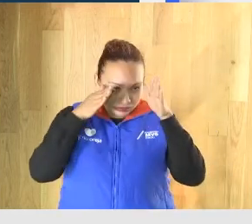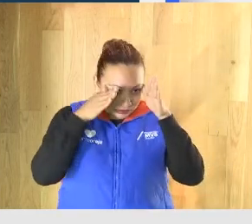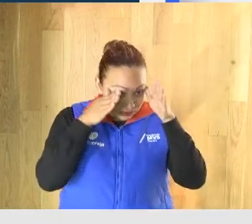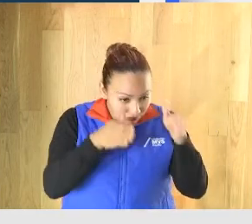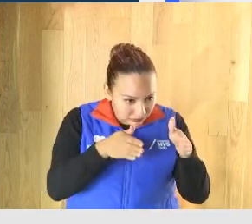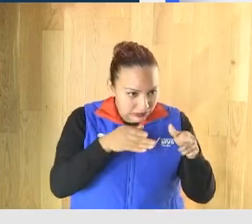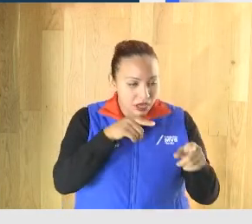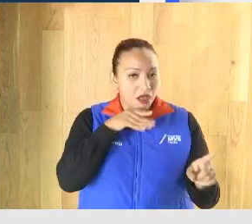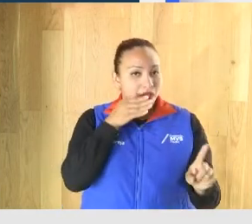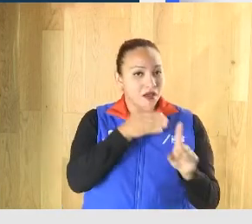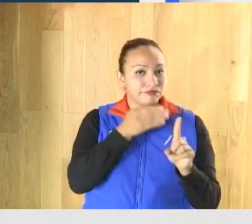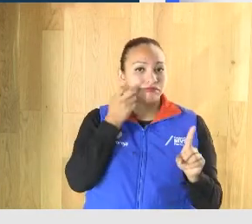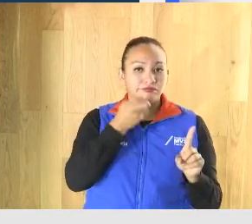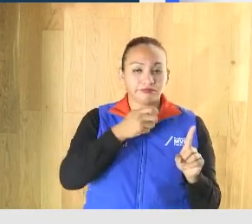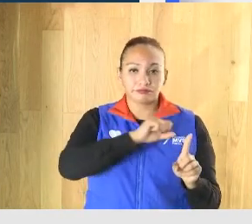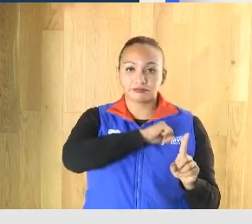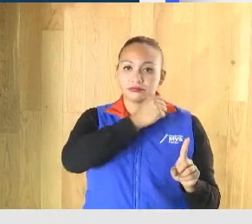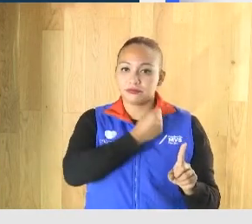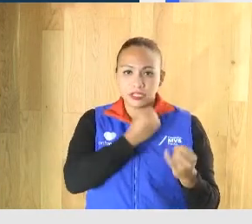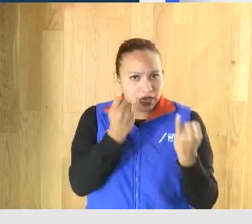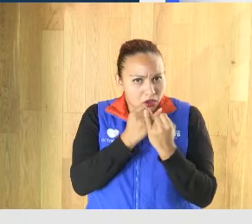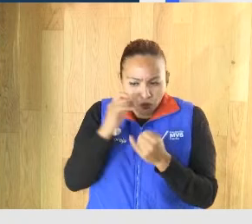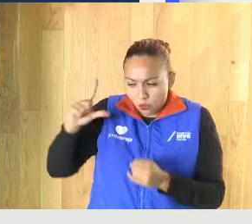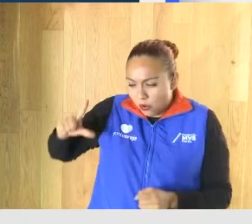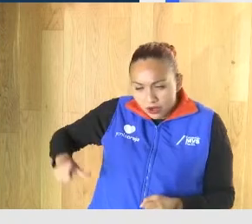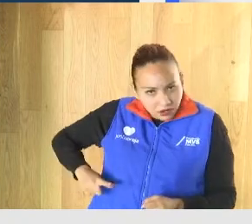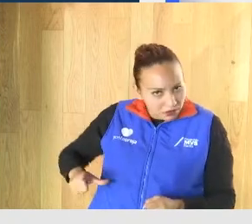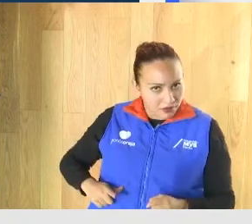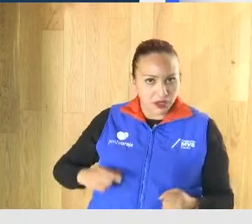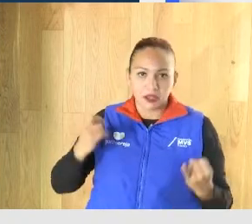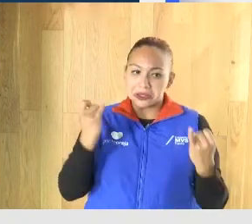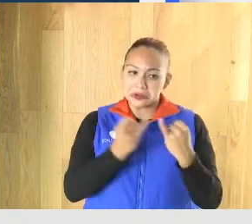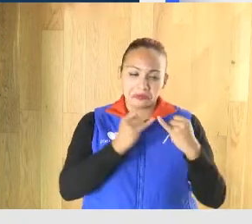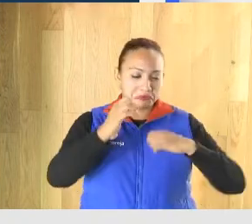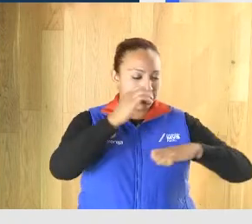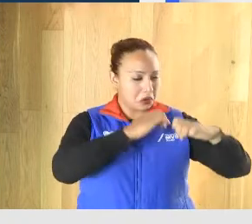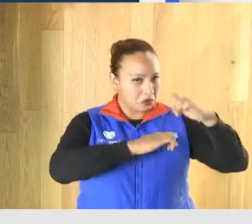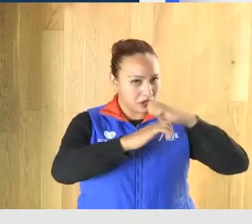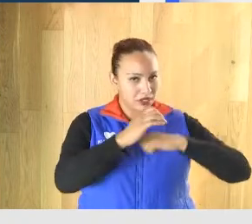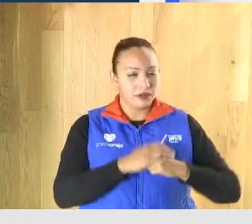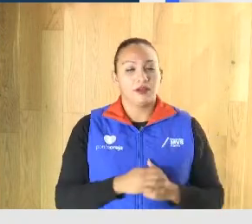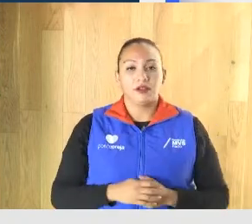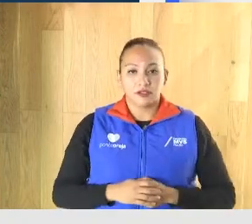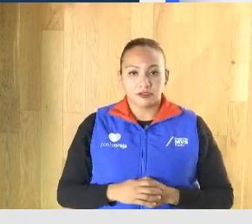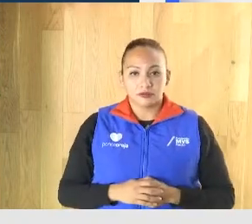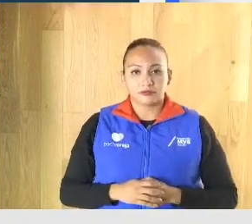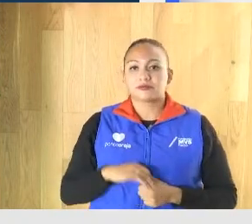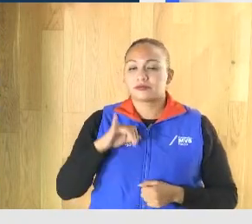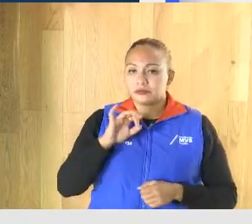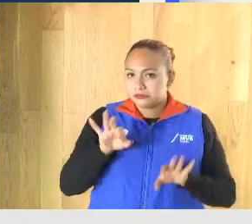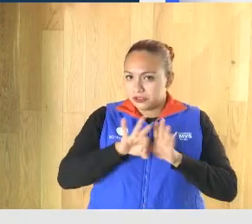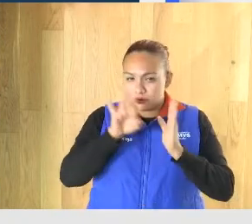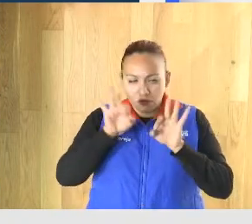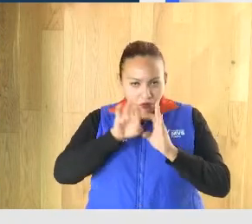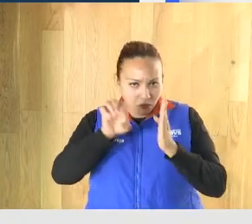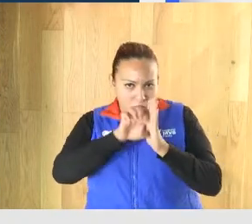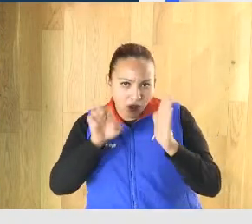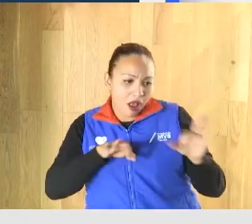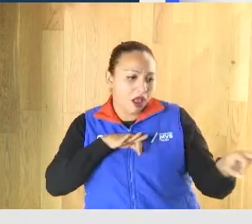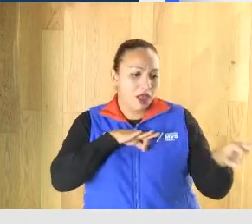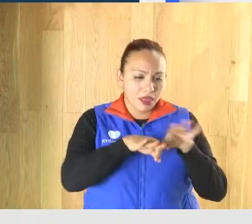también de empresas. Fijaros, bueno, no solamente vinculado con la seguridad del trabajo, ¿no? Decía